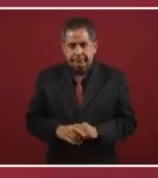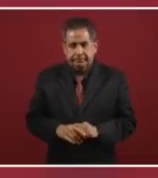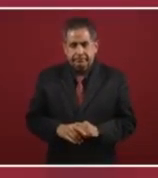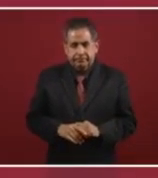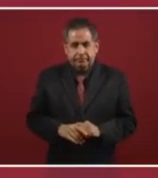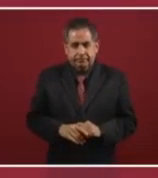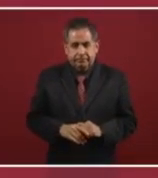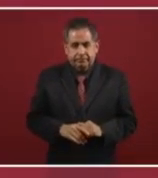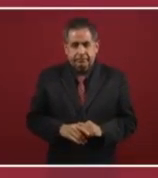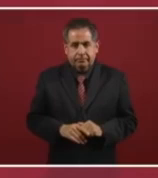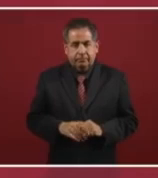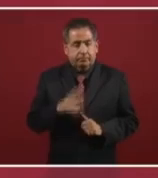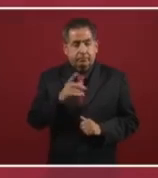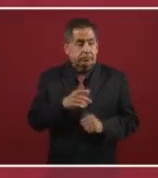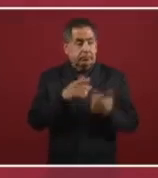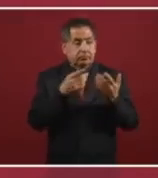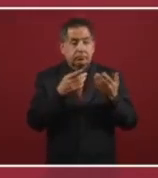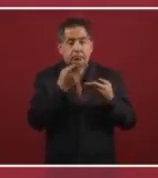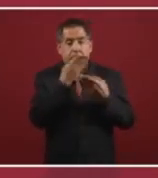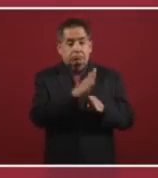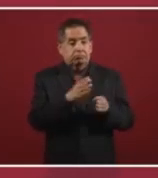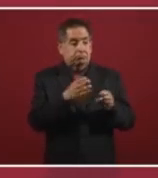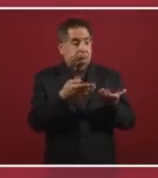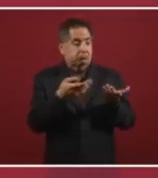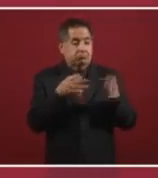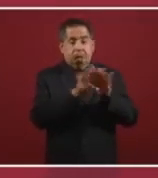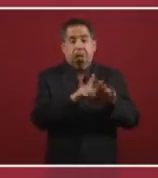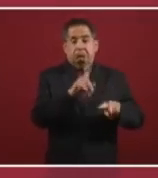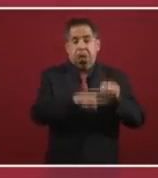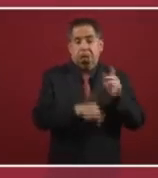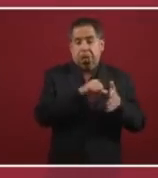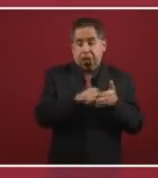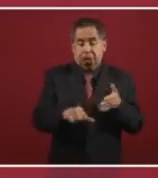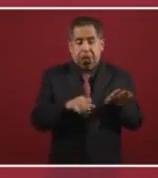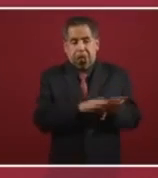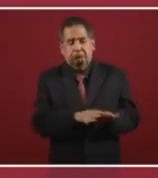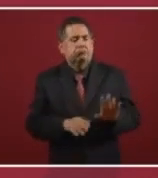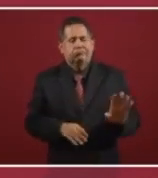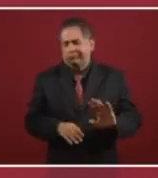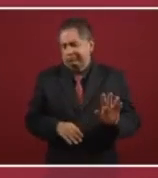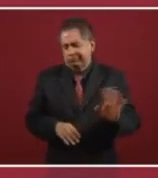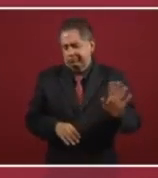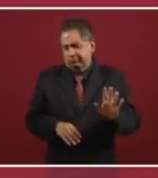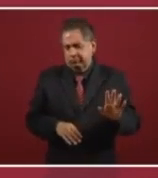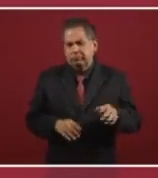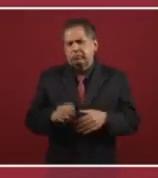de que se congelaron cuentas. Eso no. Pero sí se enviaron